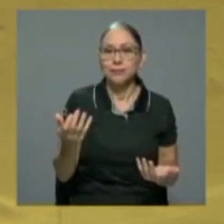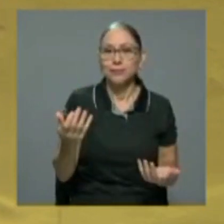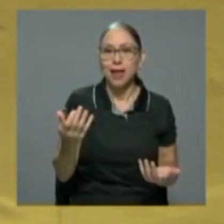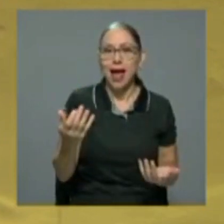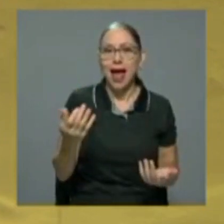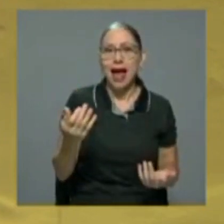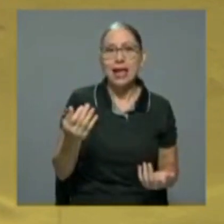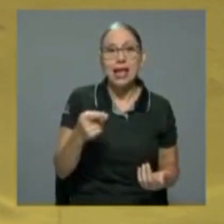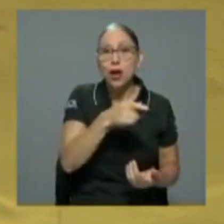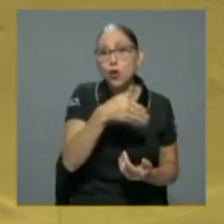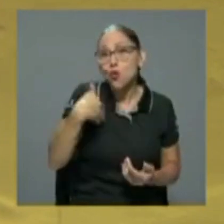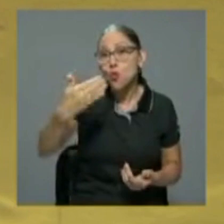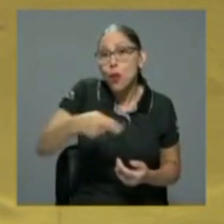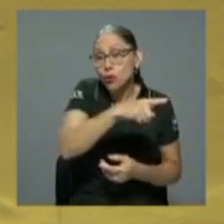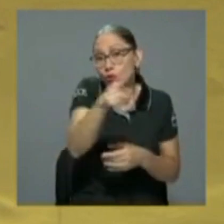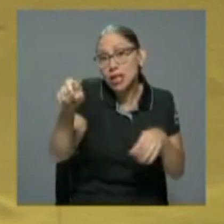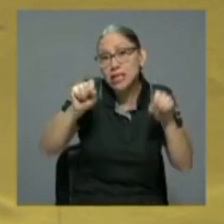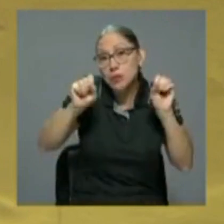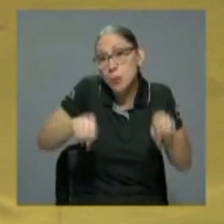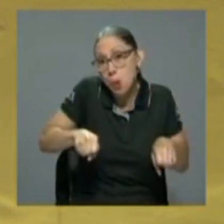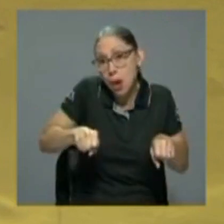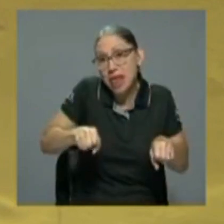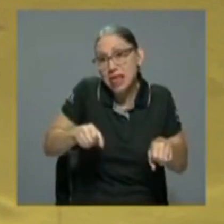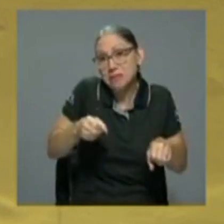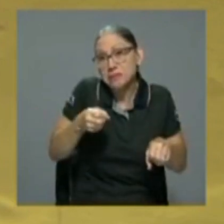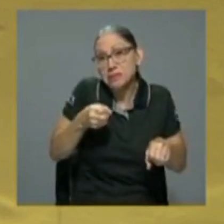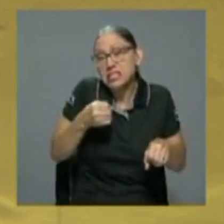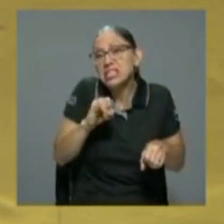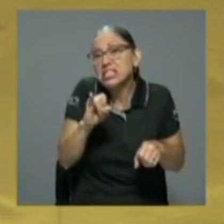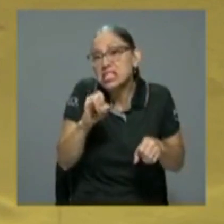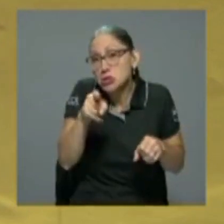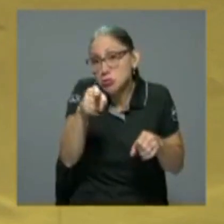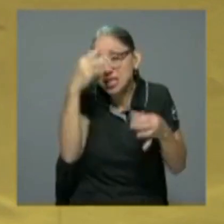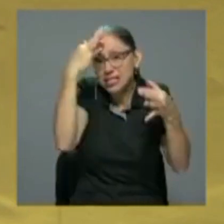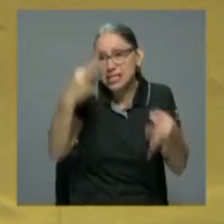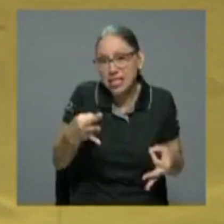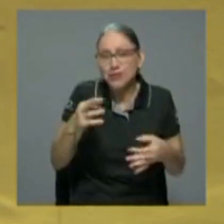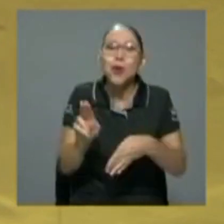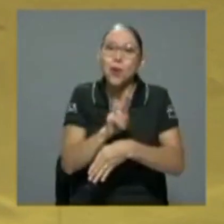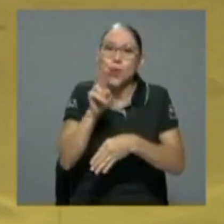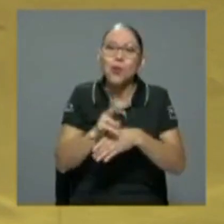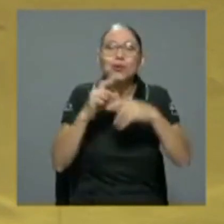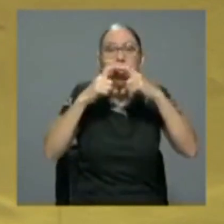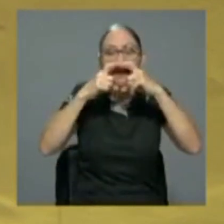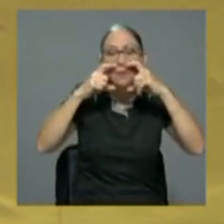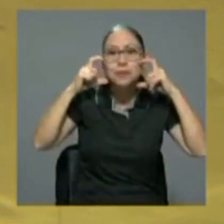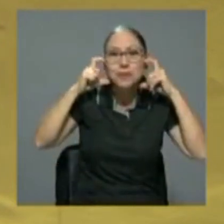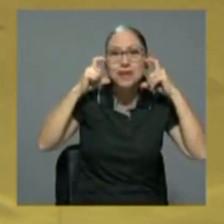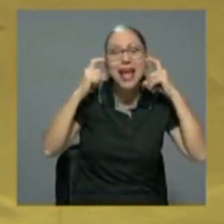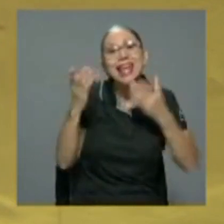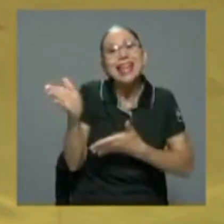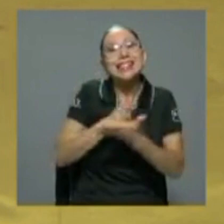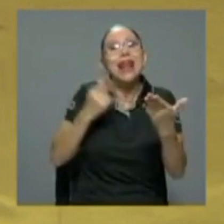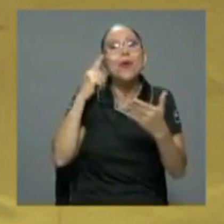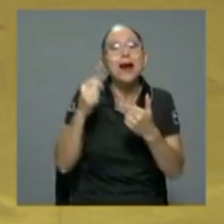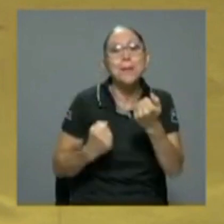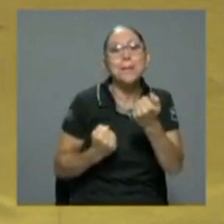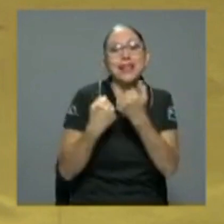cada vez que puedan, si así les place, usen el cubrebocas, que es una medida de salud como lavarse las manos.